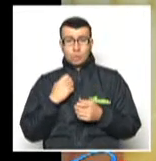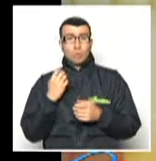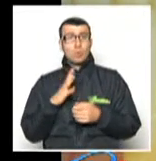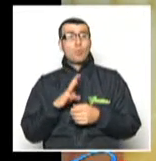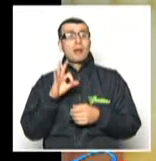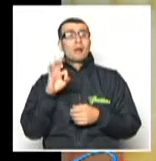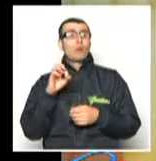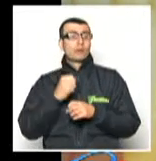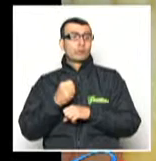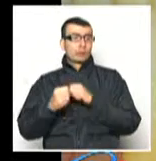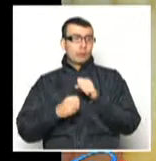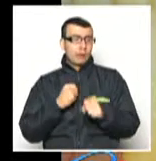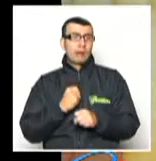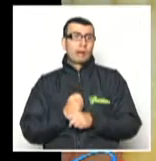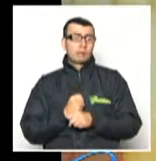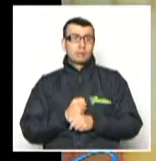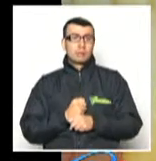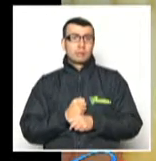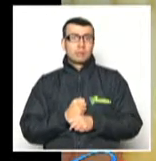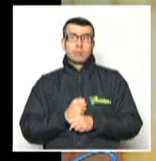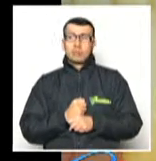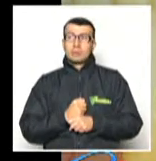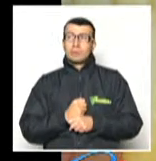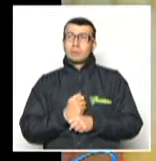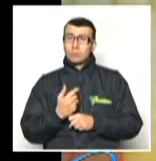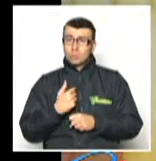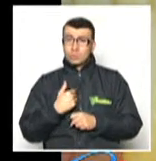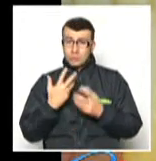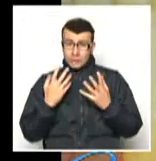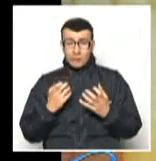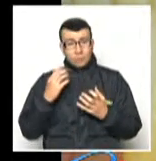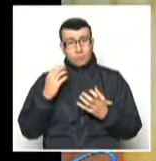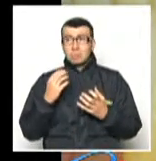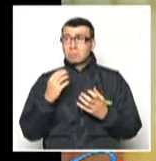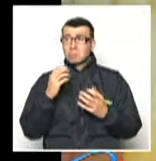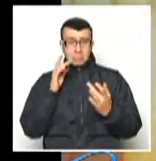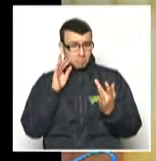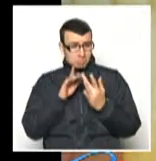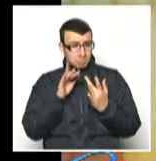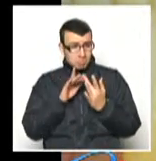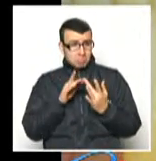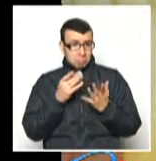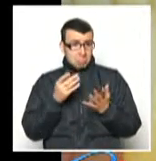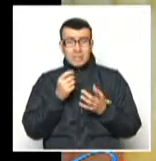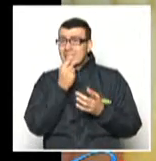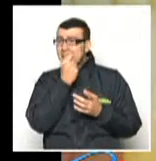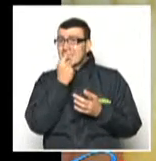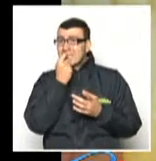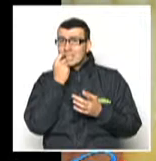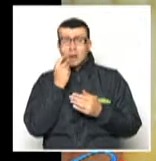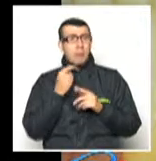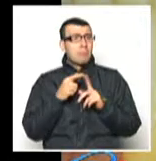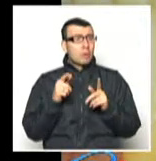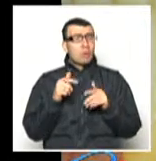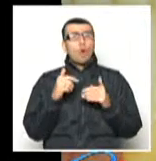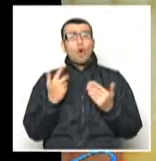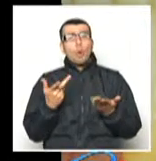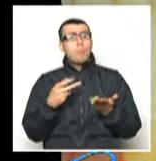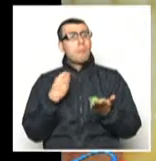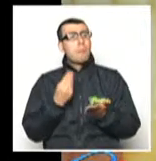48 años. Sí. Quisiera en este momento hacerme un tratamiento, pero pues como para